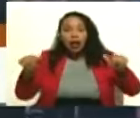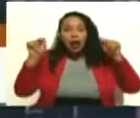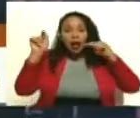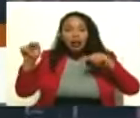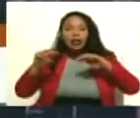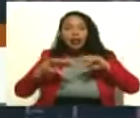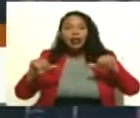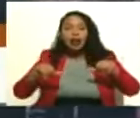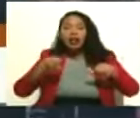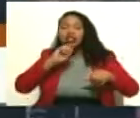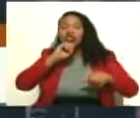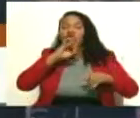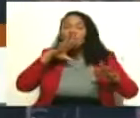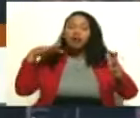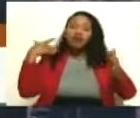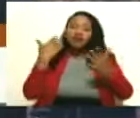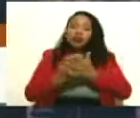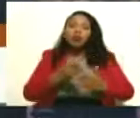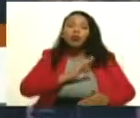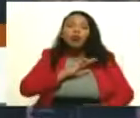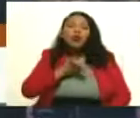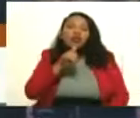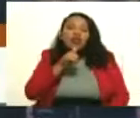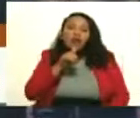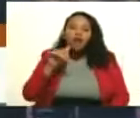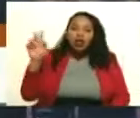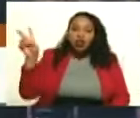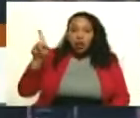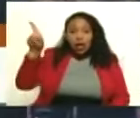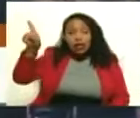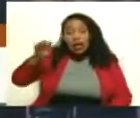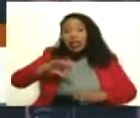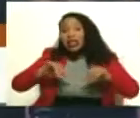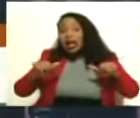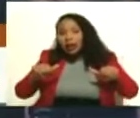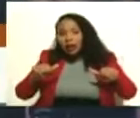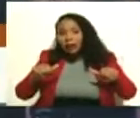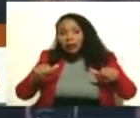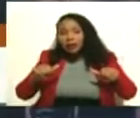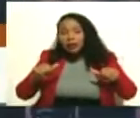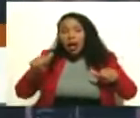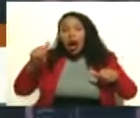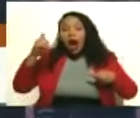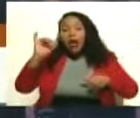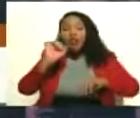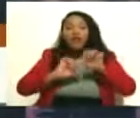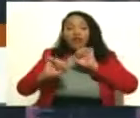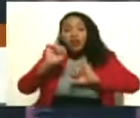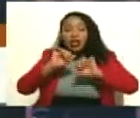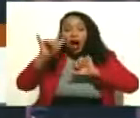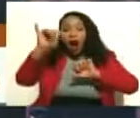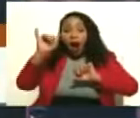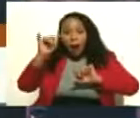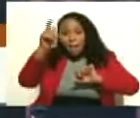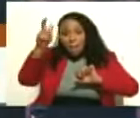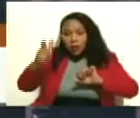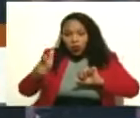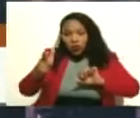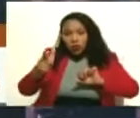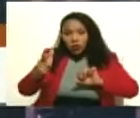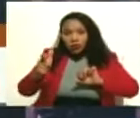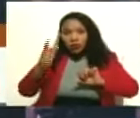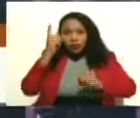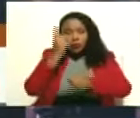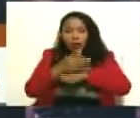Esas tierras son históricamente venezolanas. Esas tierras van a ser defendidas por los que tienen que ser, por los que